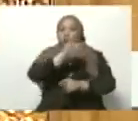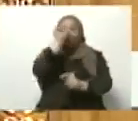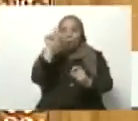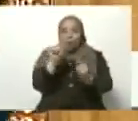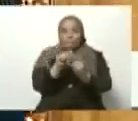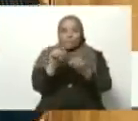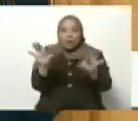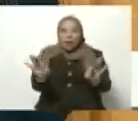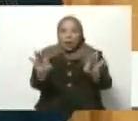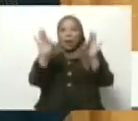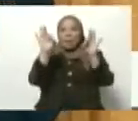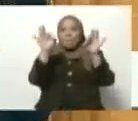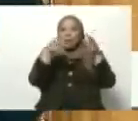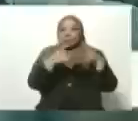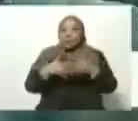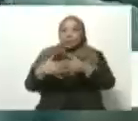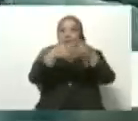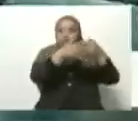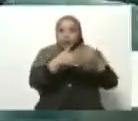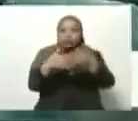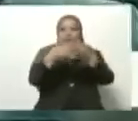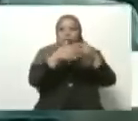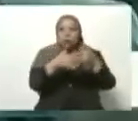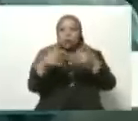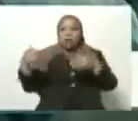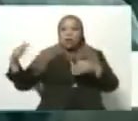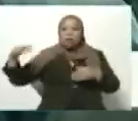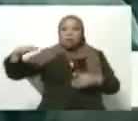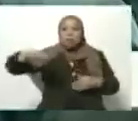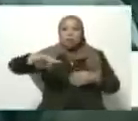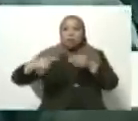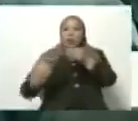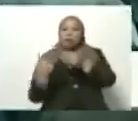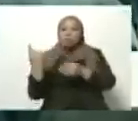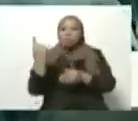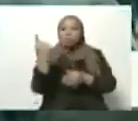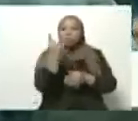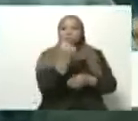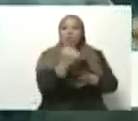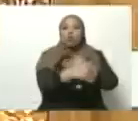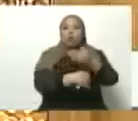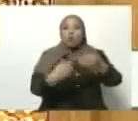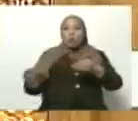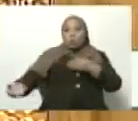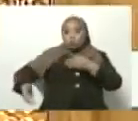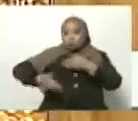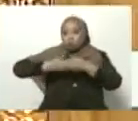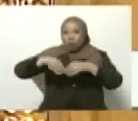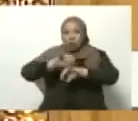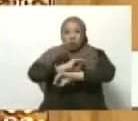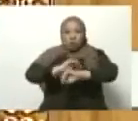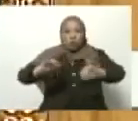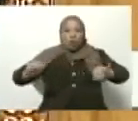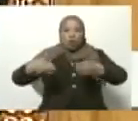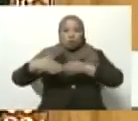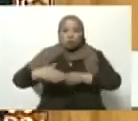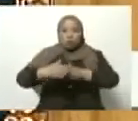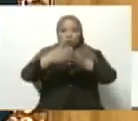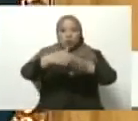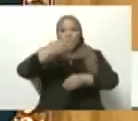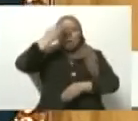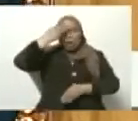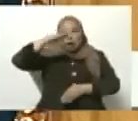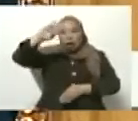mar que llegan submarinas a los puertos petroleros venezolanos. Cuatro, un bloqueo total naval a Cuba